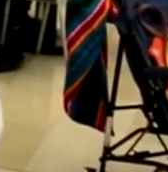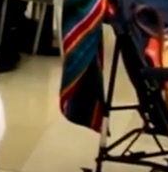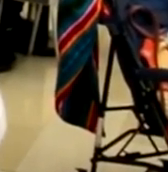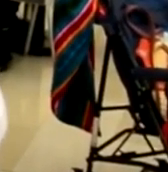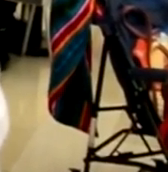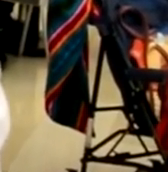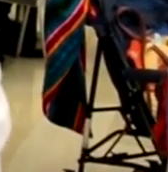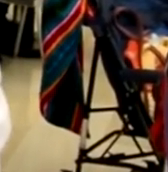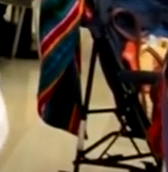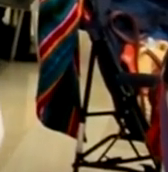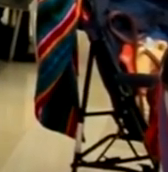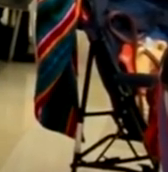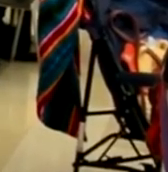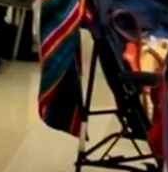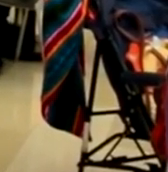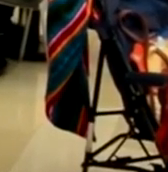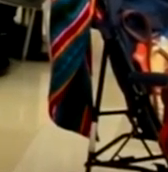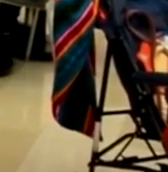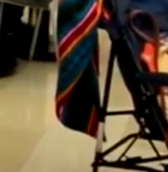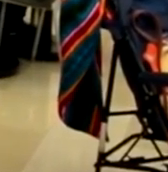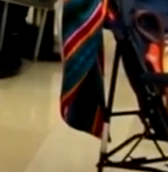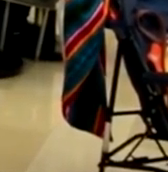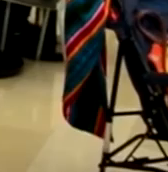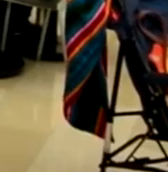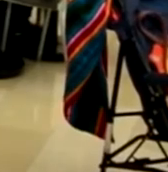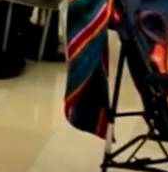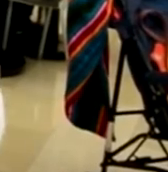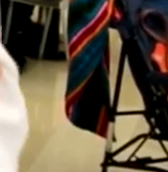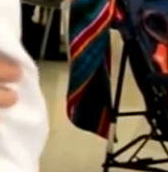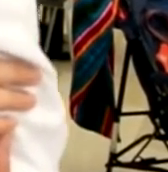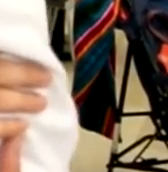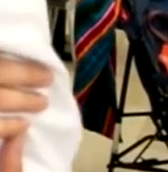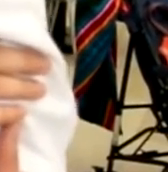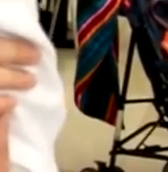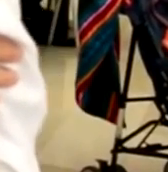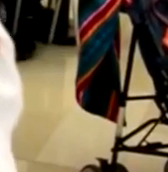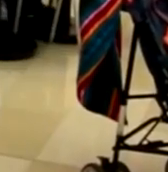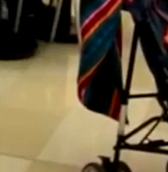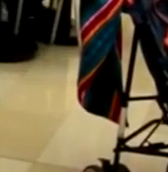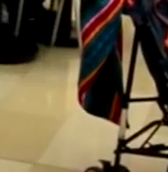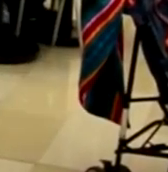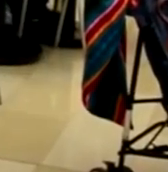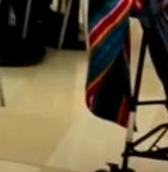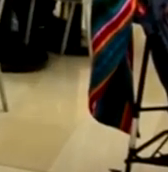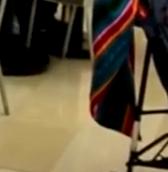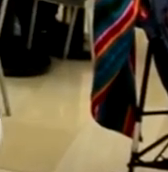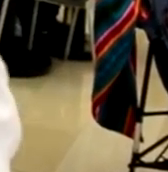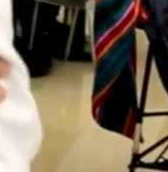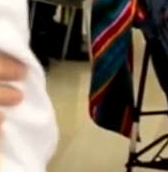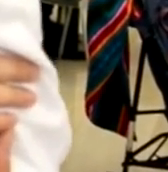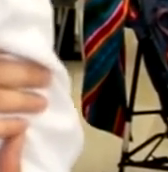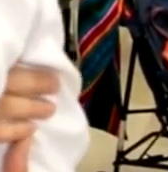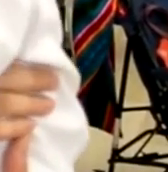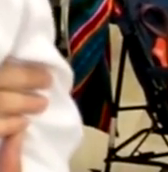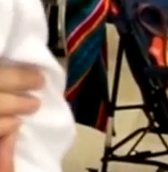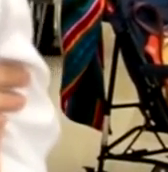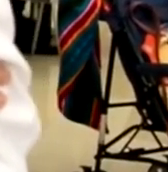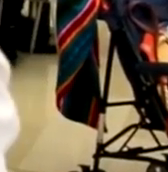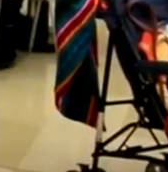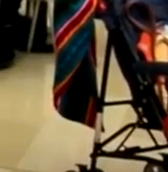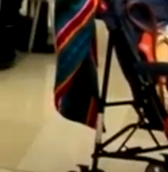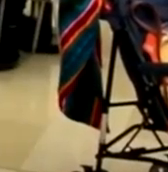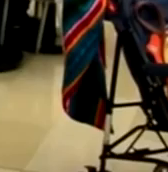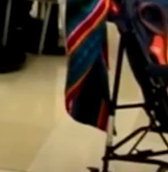y las mamás no tienen por qué ir a esconderse a un baño a darle de comer a sus bebés si cualquier persona